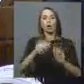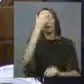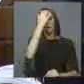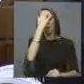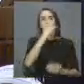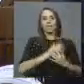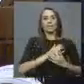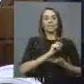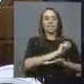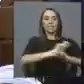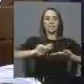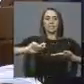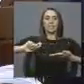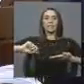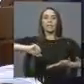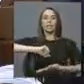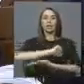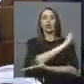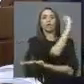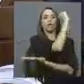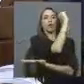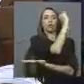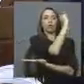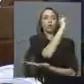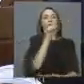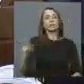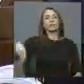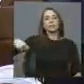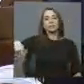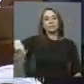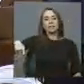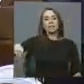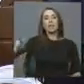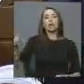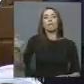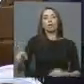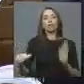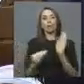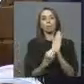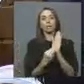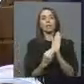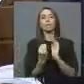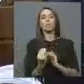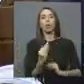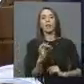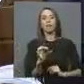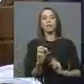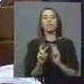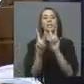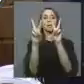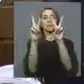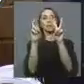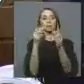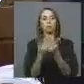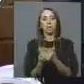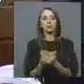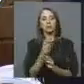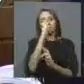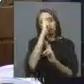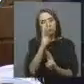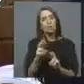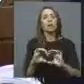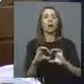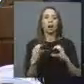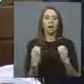ayer escribía con la mano la borró después con el codo y en el senado se ha repuesto el principio de la buena fe y forma pacífica honorable cámara